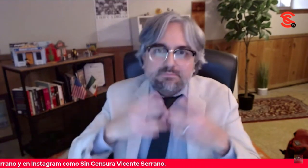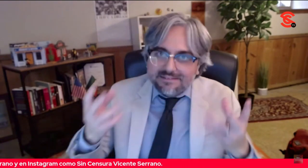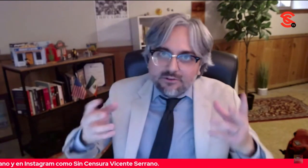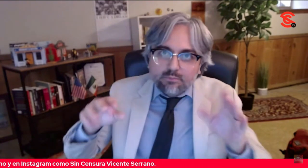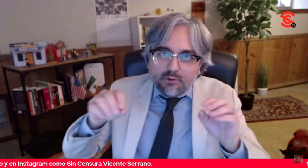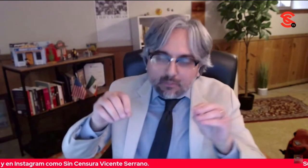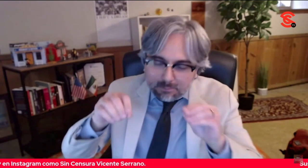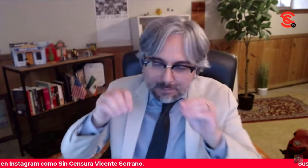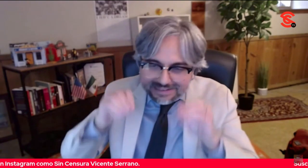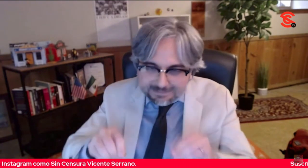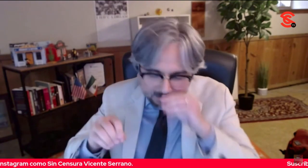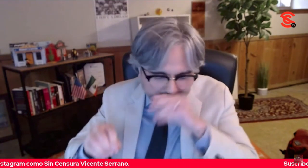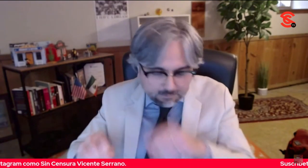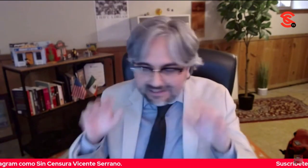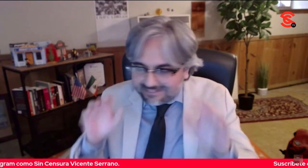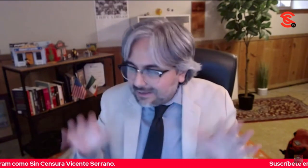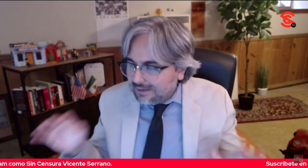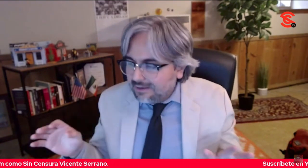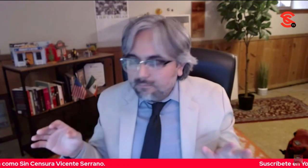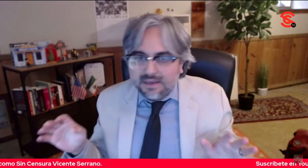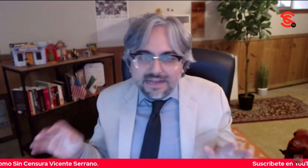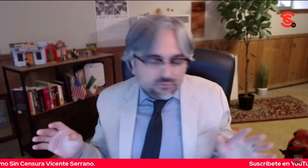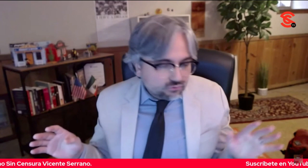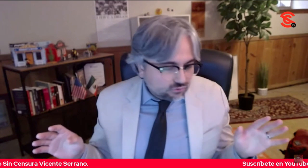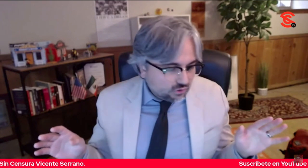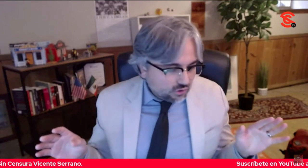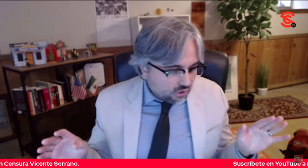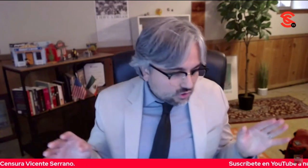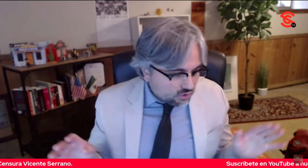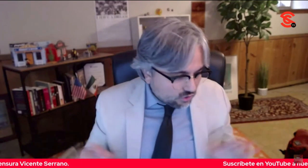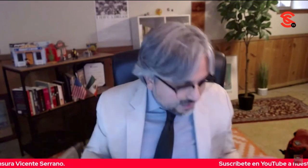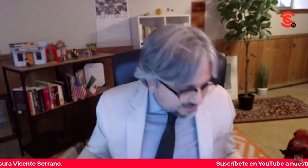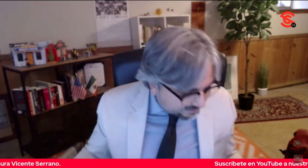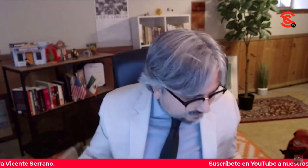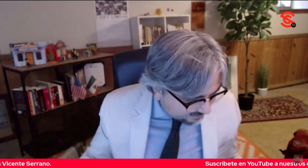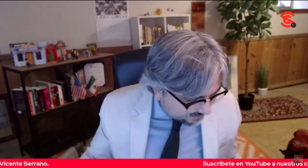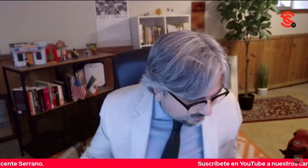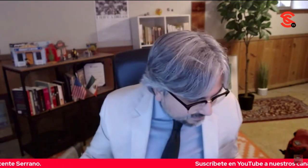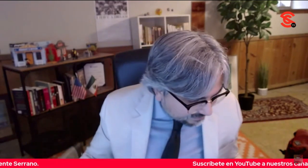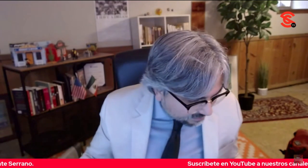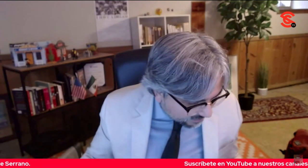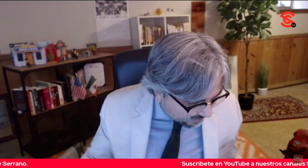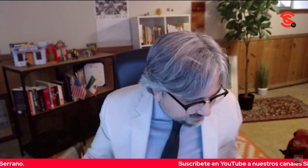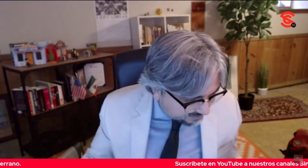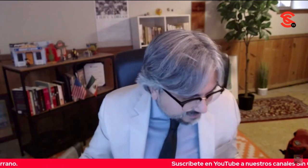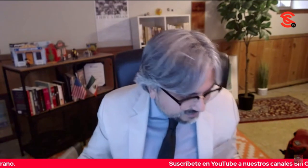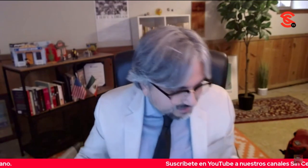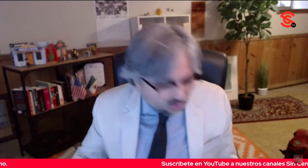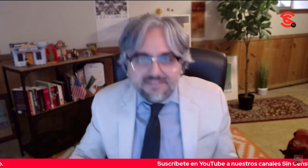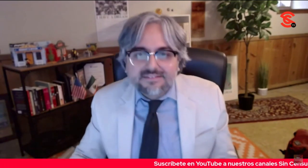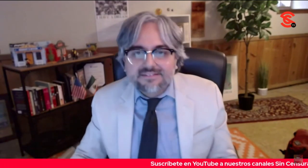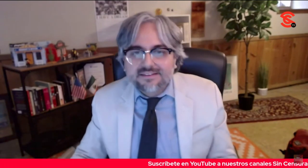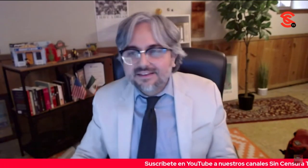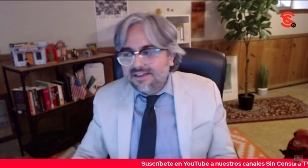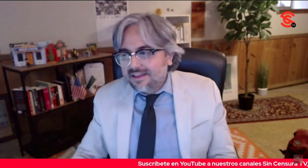sistemas parecidos, pero per se Pegasus no es.